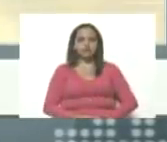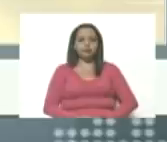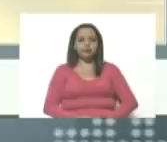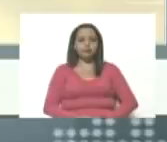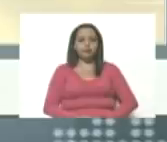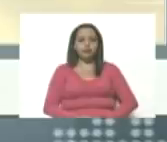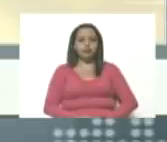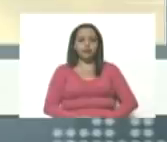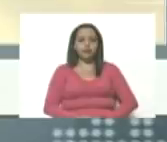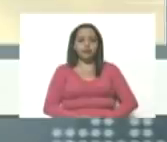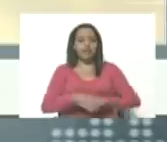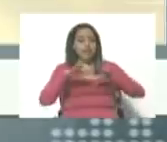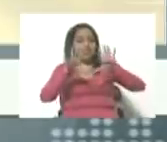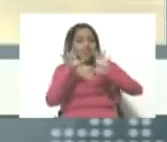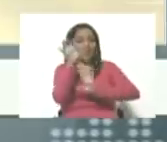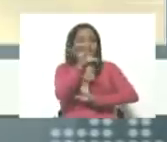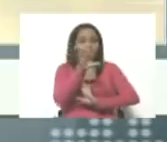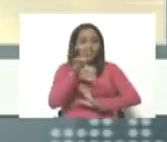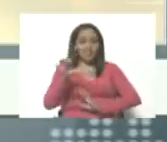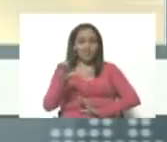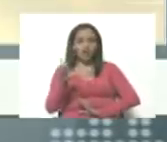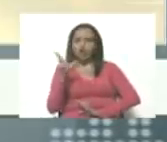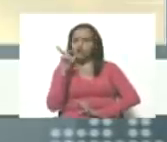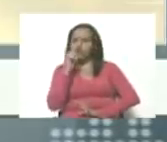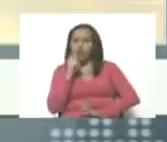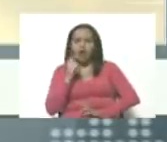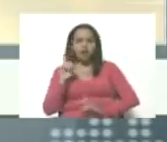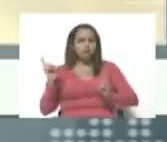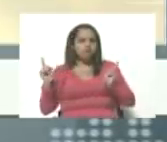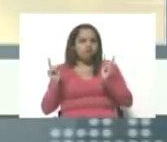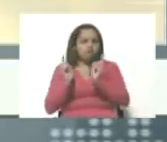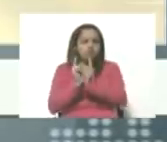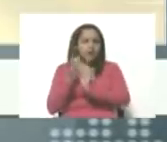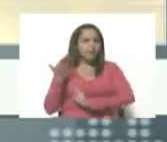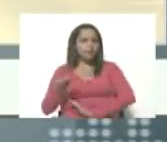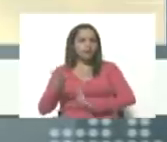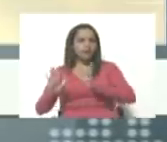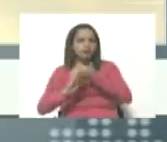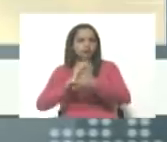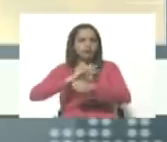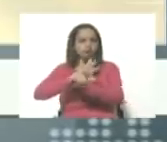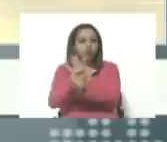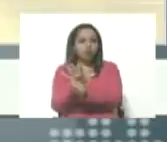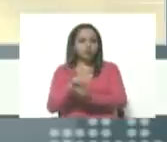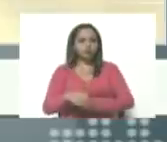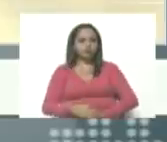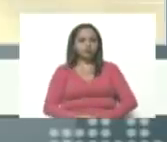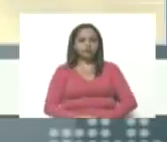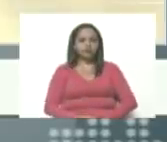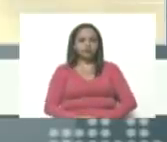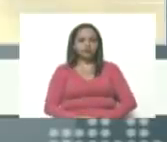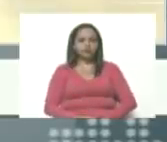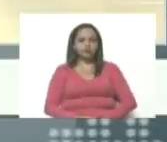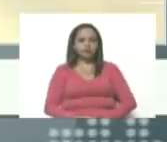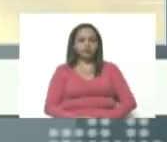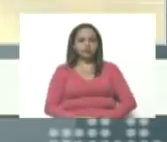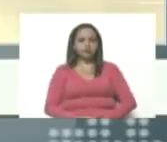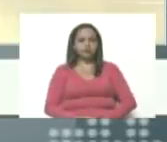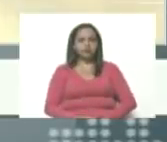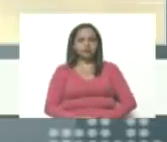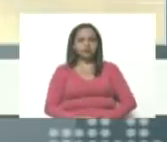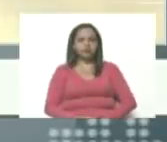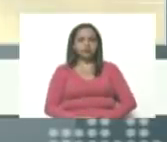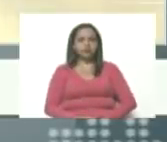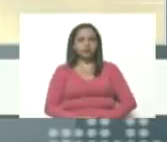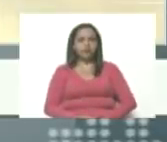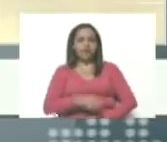estos 10 estados donde no hay presencia importante de casos activos del COVID-19, presidente.